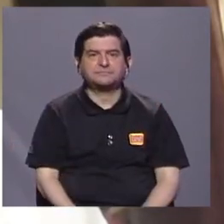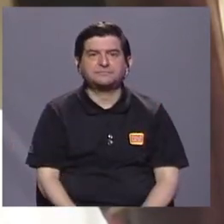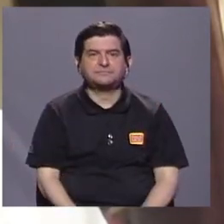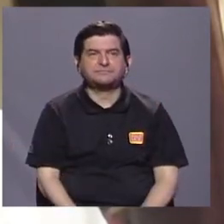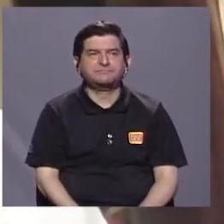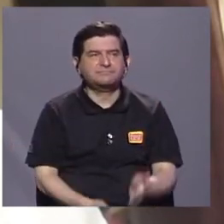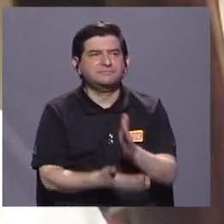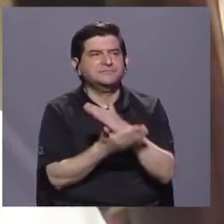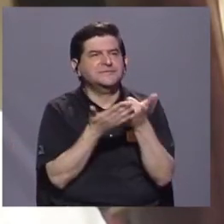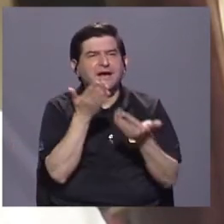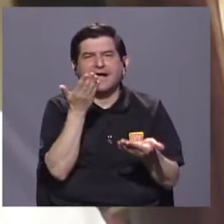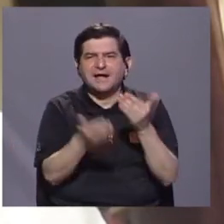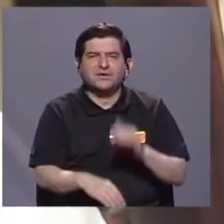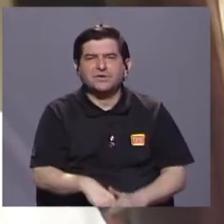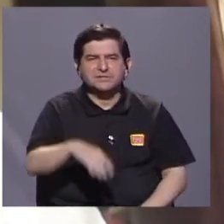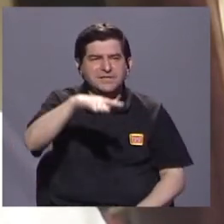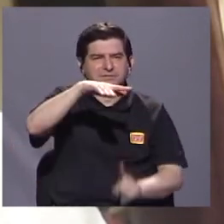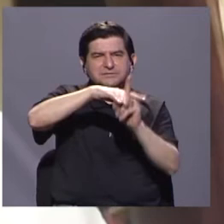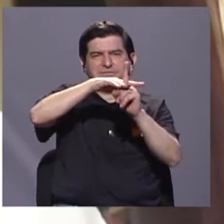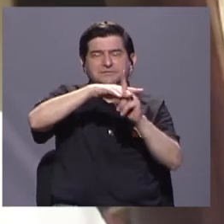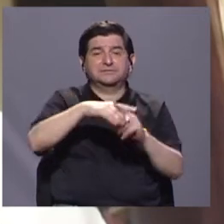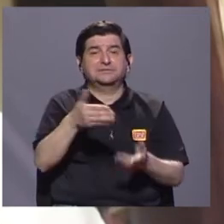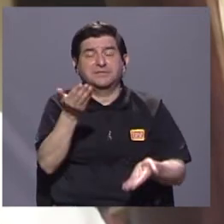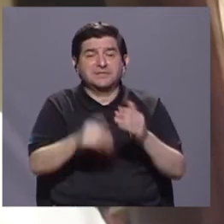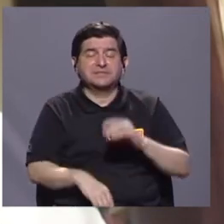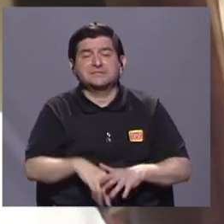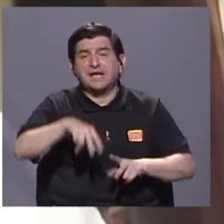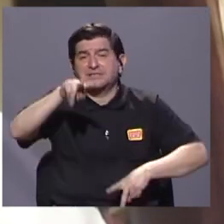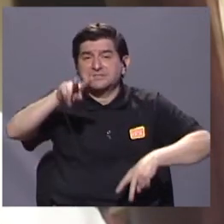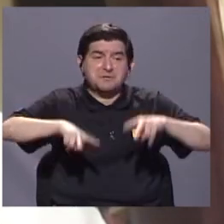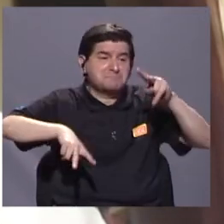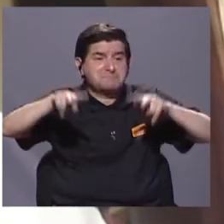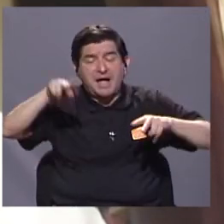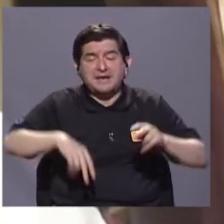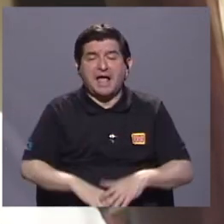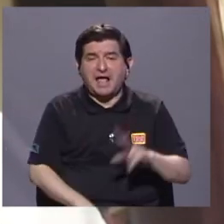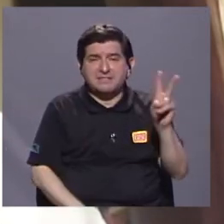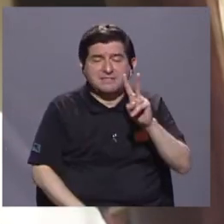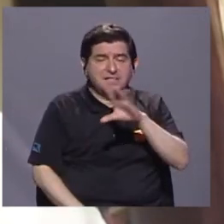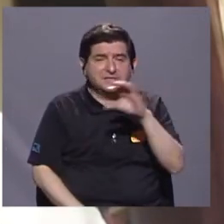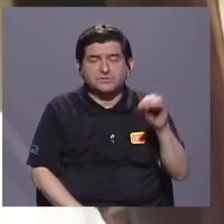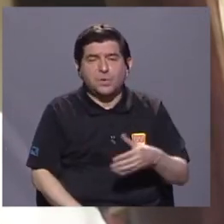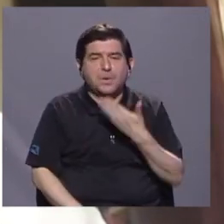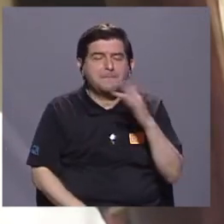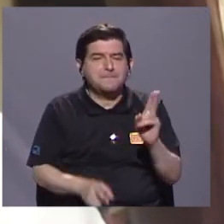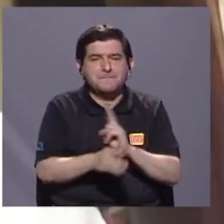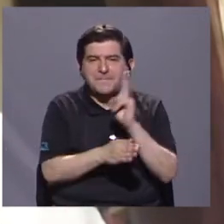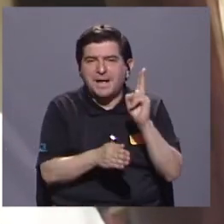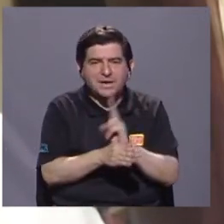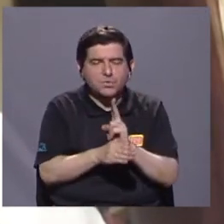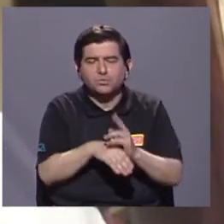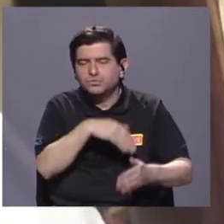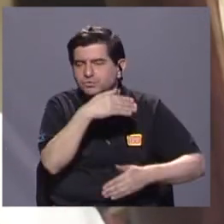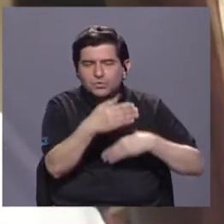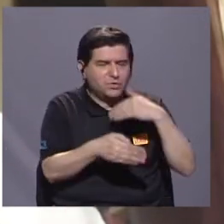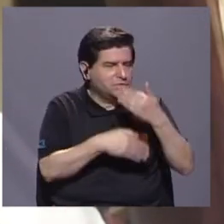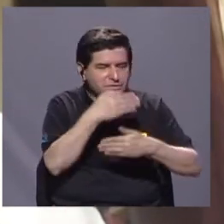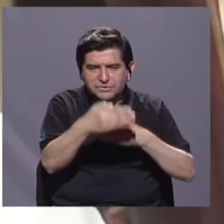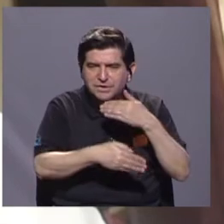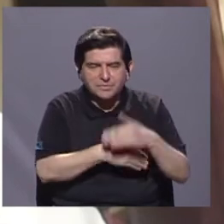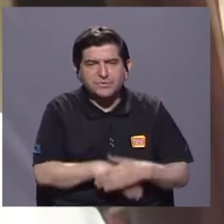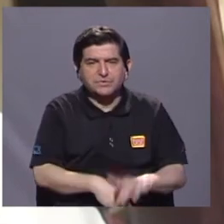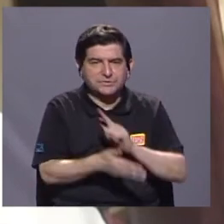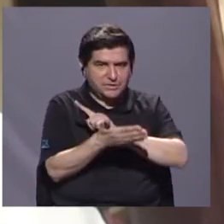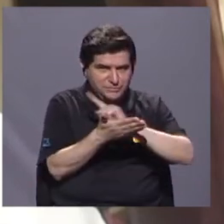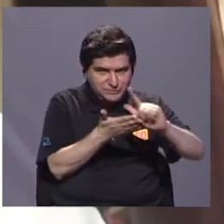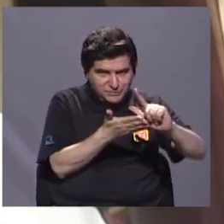pudo haber detonado, pueden ser las variantes del virus, pudo haber sido el mal uso de los protocolos, lo que es